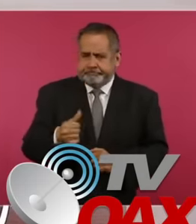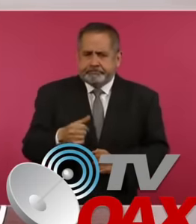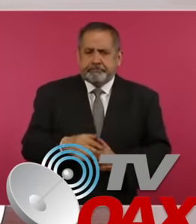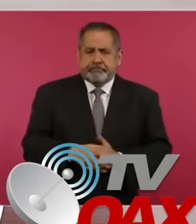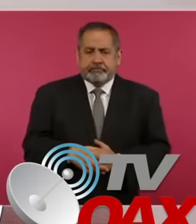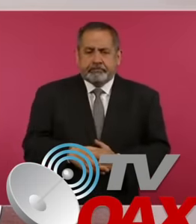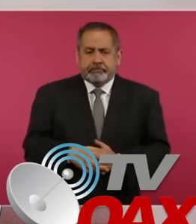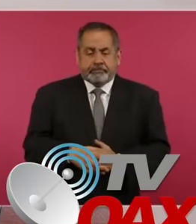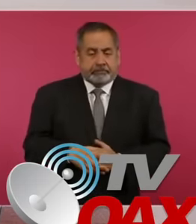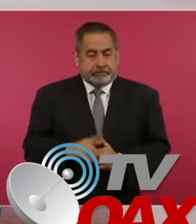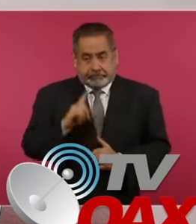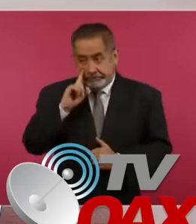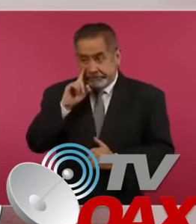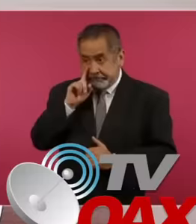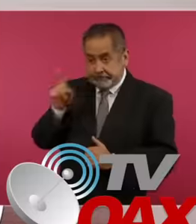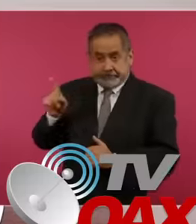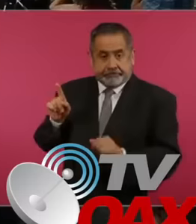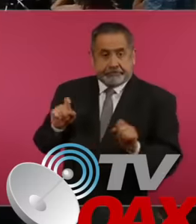Vamos a poner